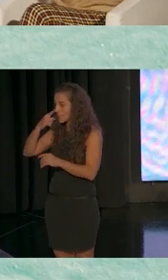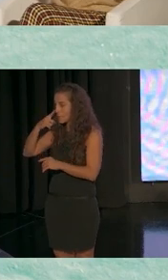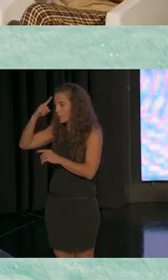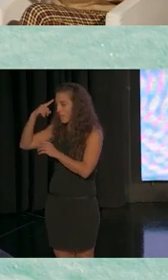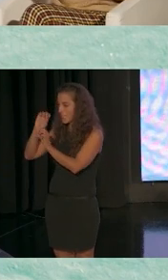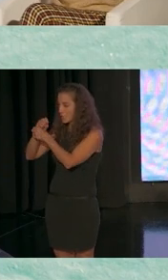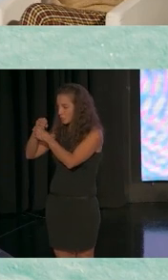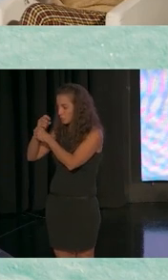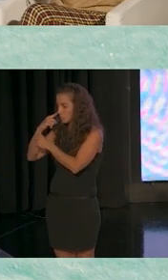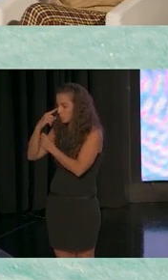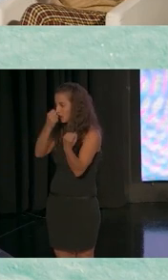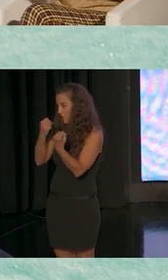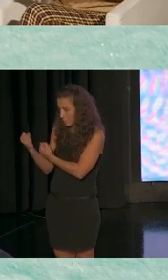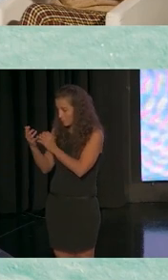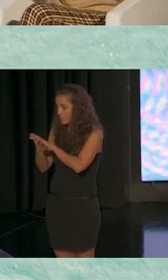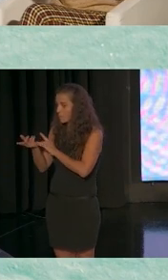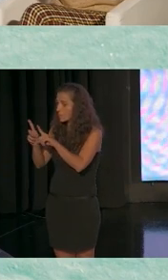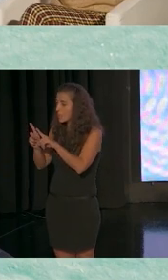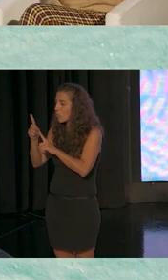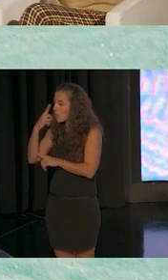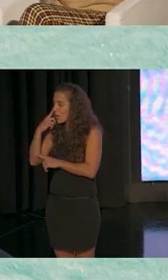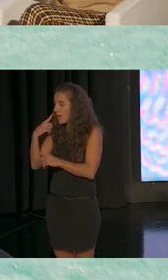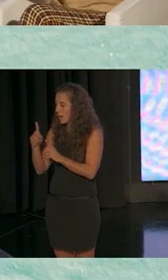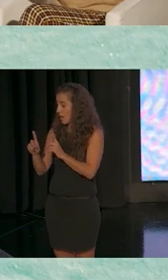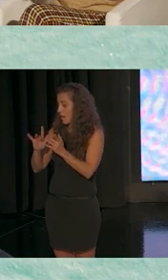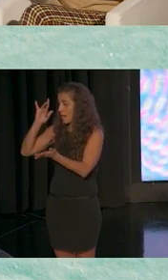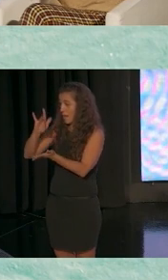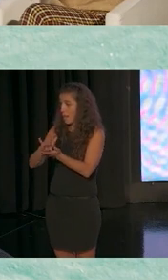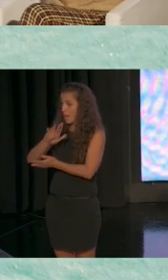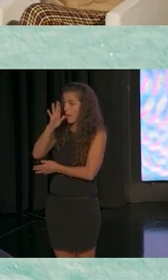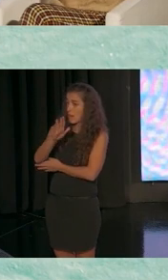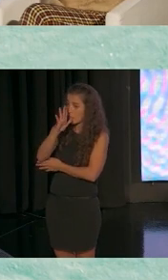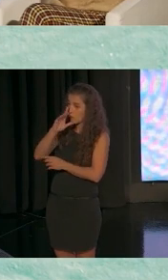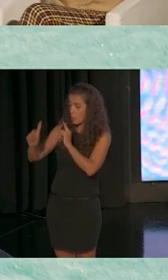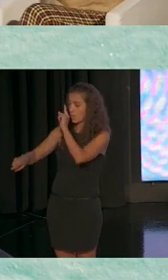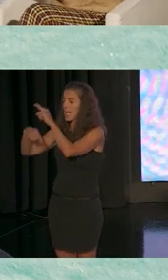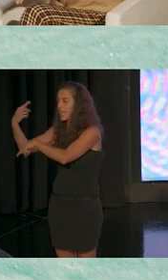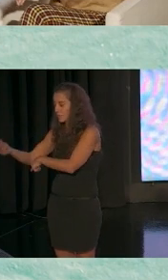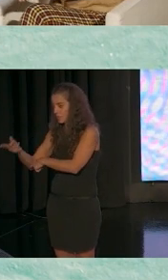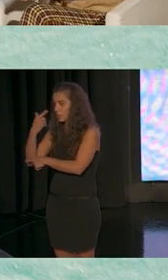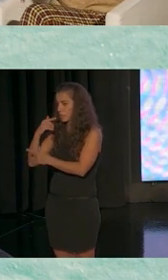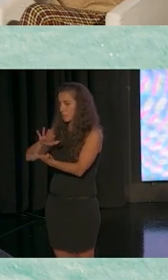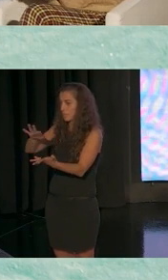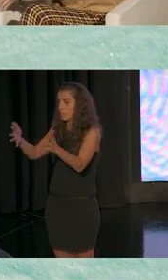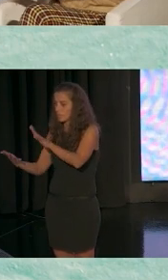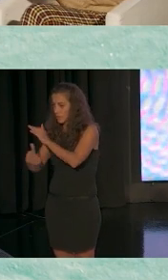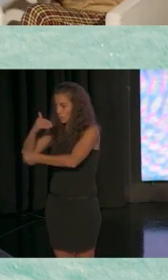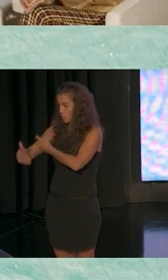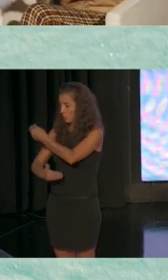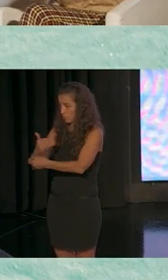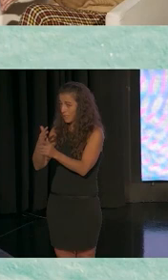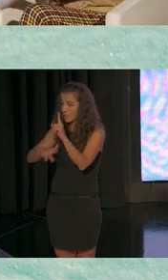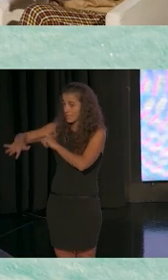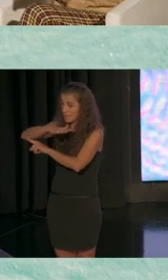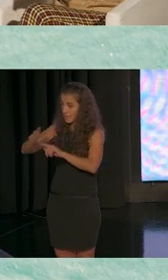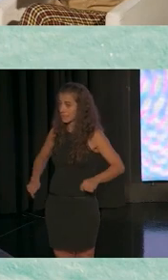cual podemos ver los efectos Ah de lo que de los cambios que estamos haciendo por ejemplo en los entornos